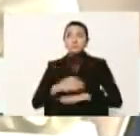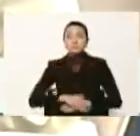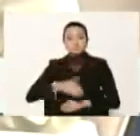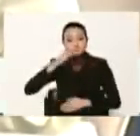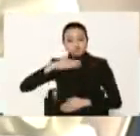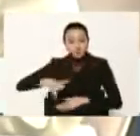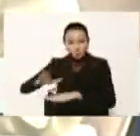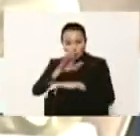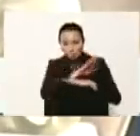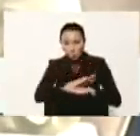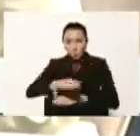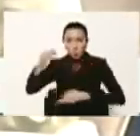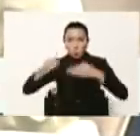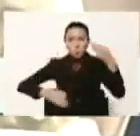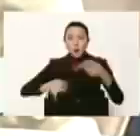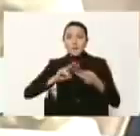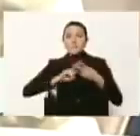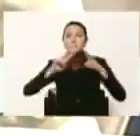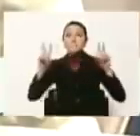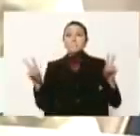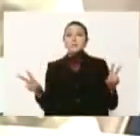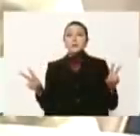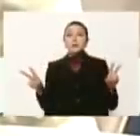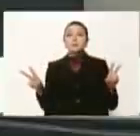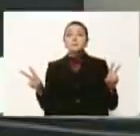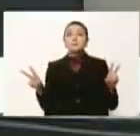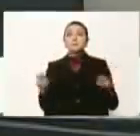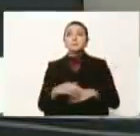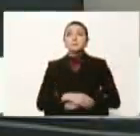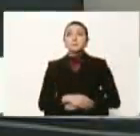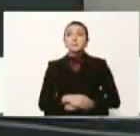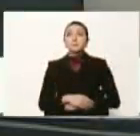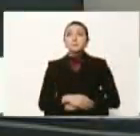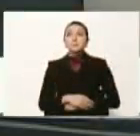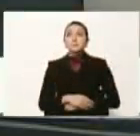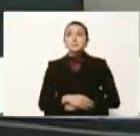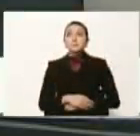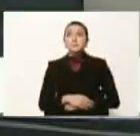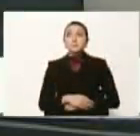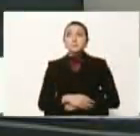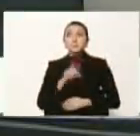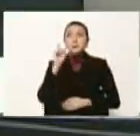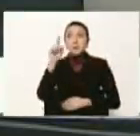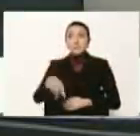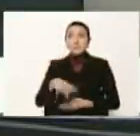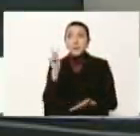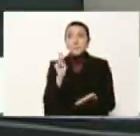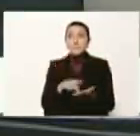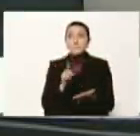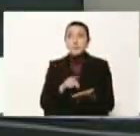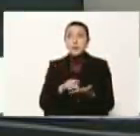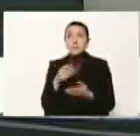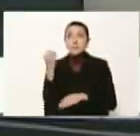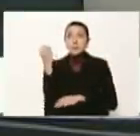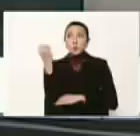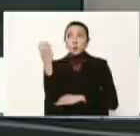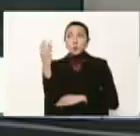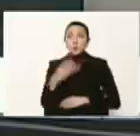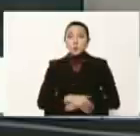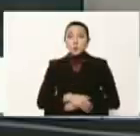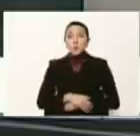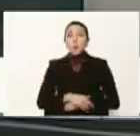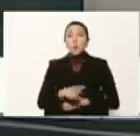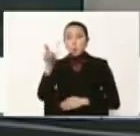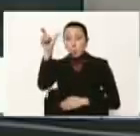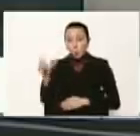Seguridad, Justicia y Paz, la almirante en jefe Carmen Meléndez. Participa también de esta rueda de prensa el mayor general